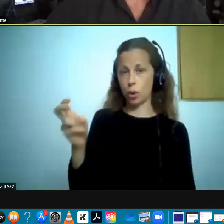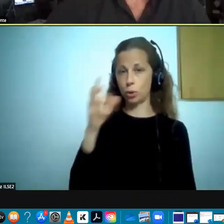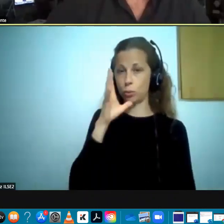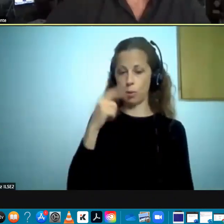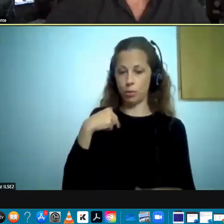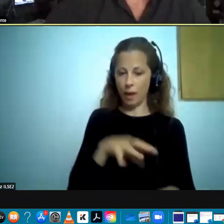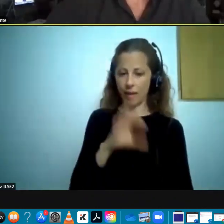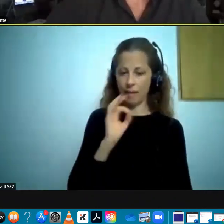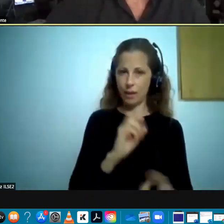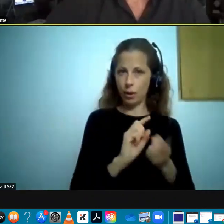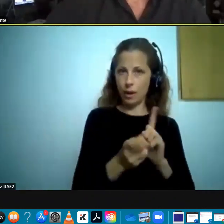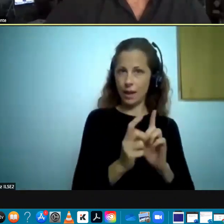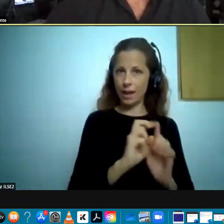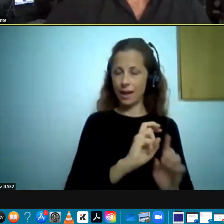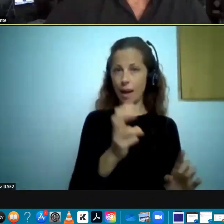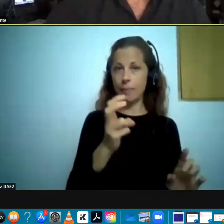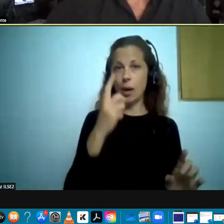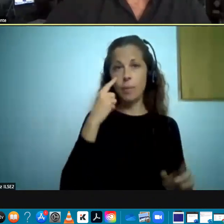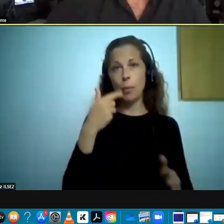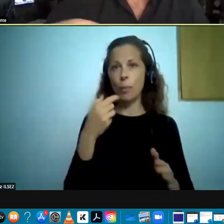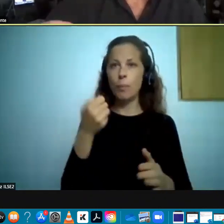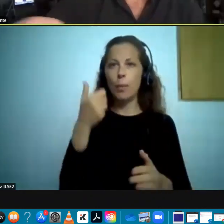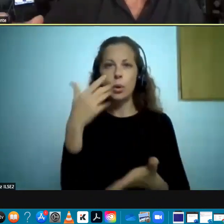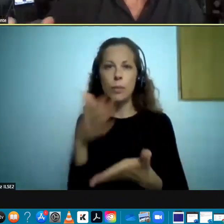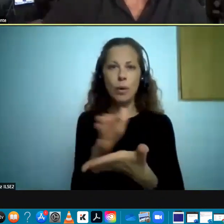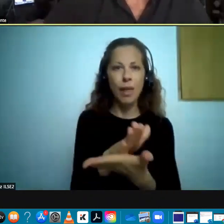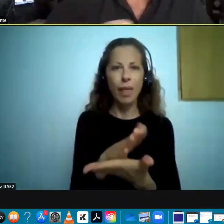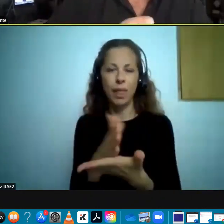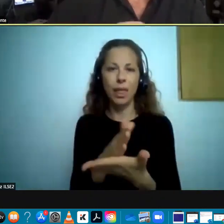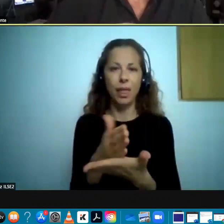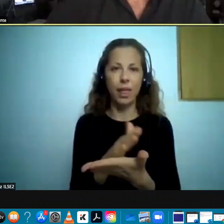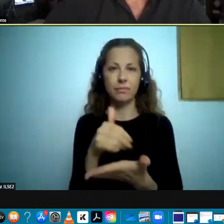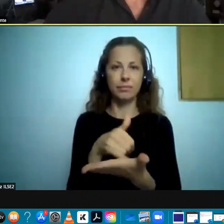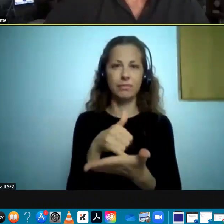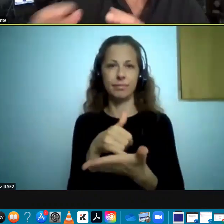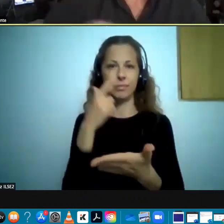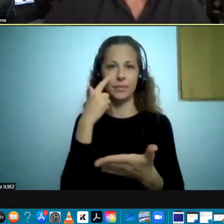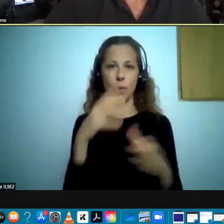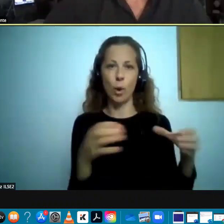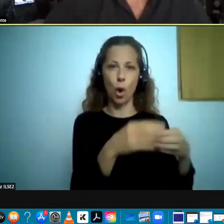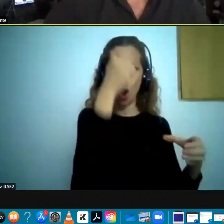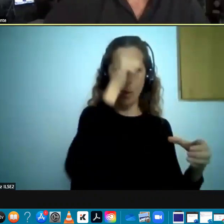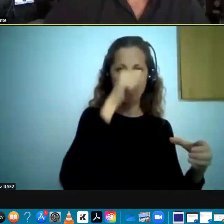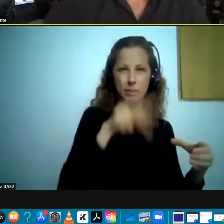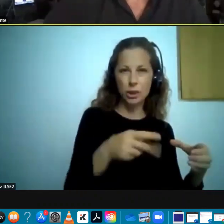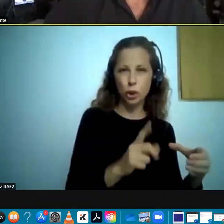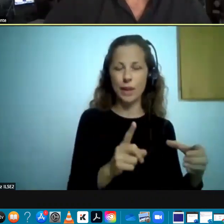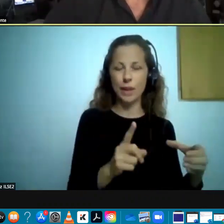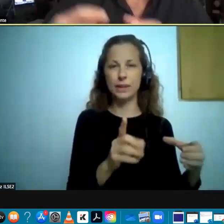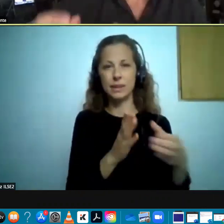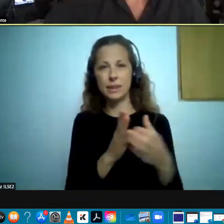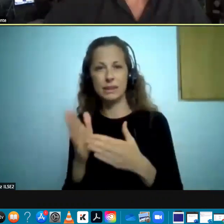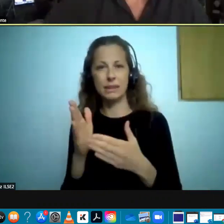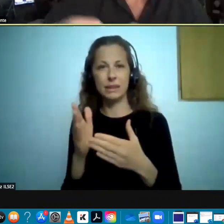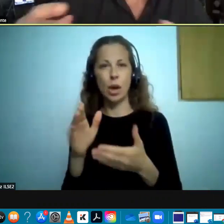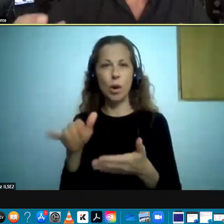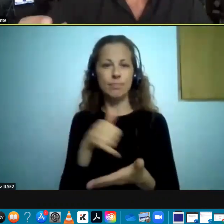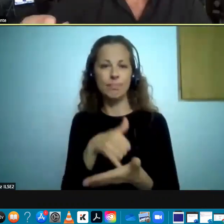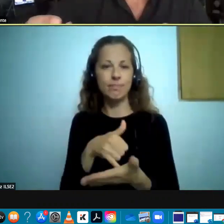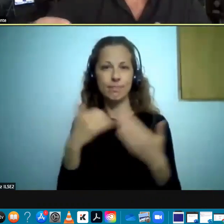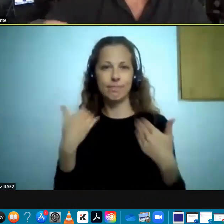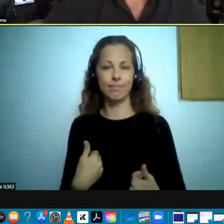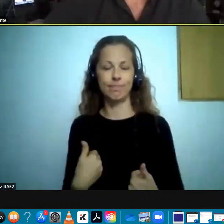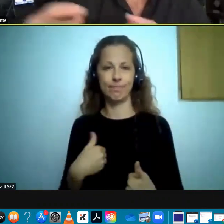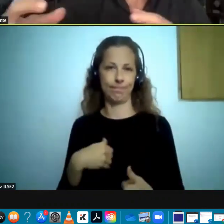lugar intermedio, se queden en lugar, digamos, de nadie que rápidamente es asumido o es abordado